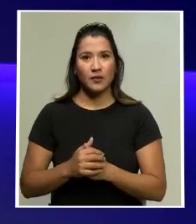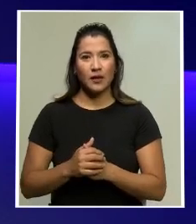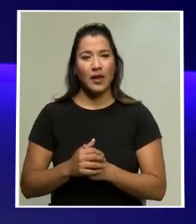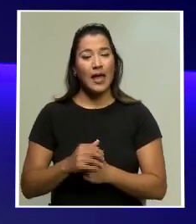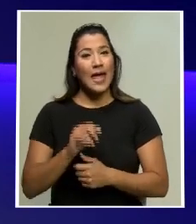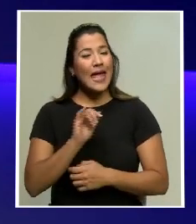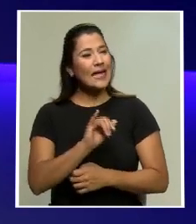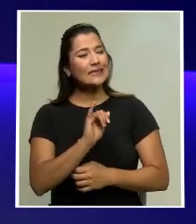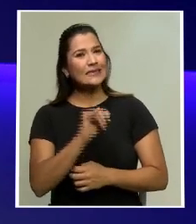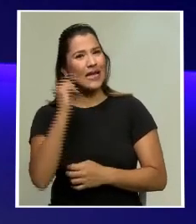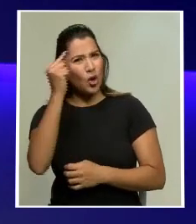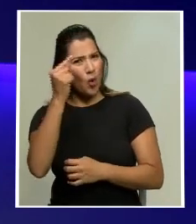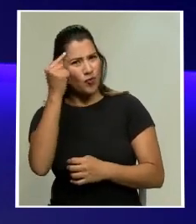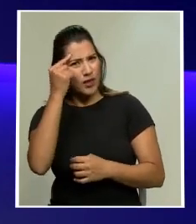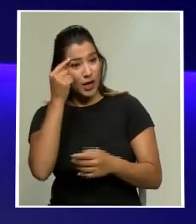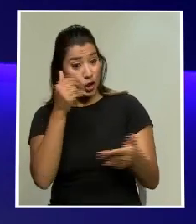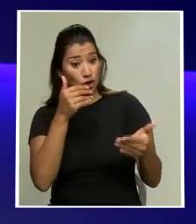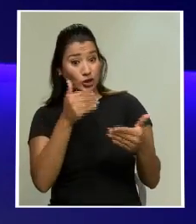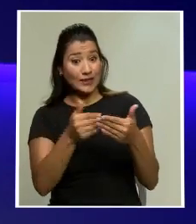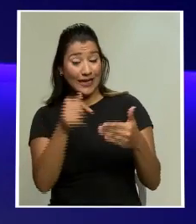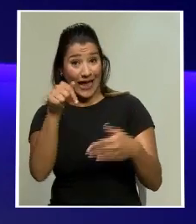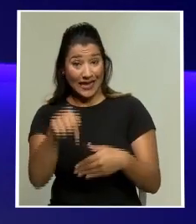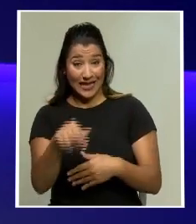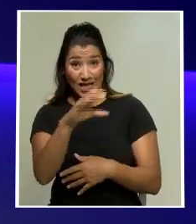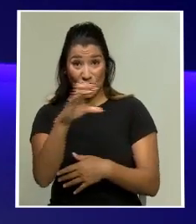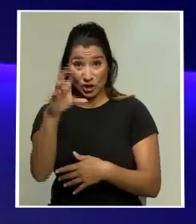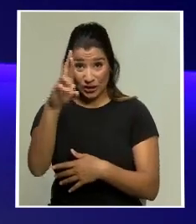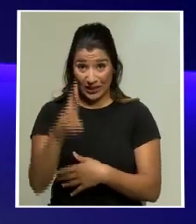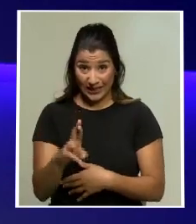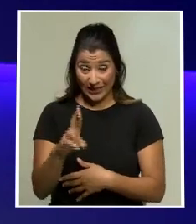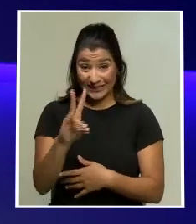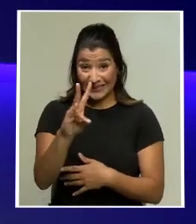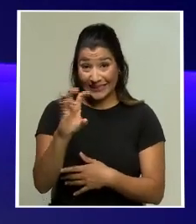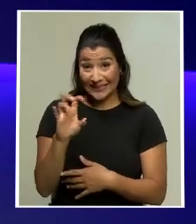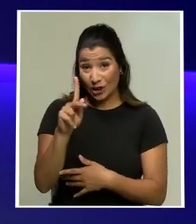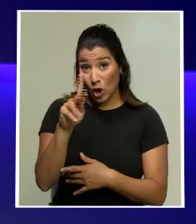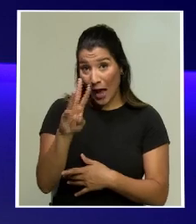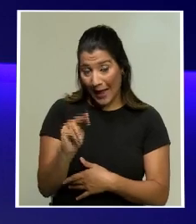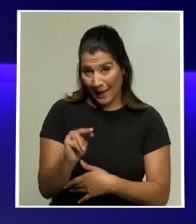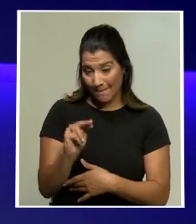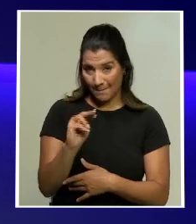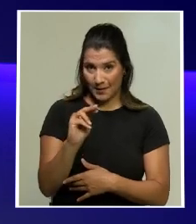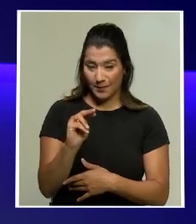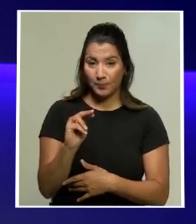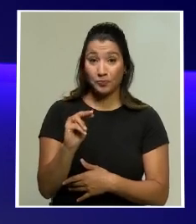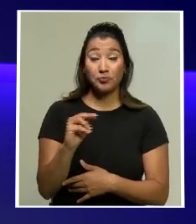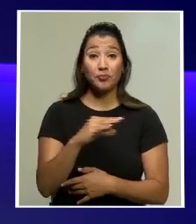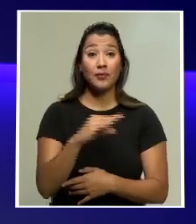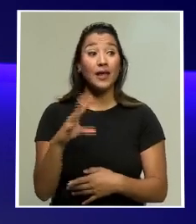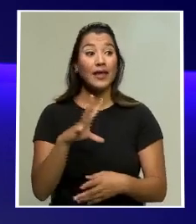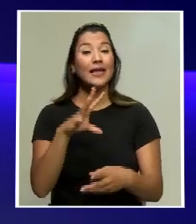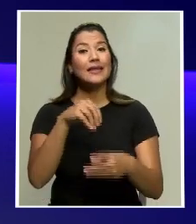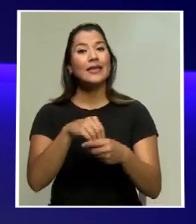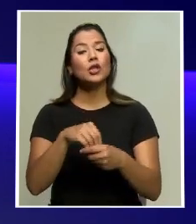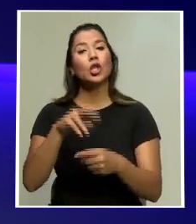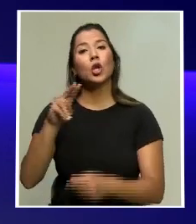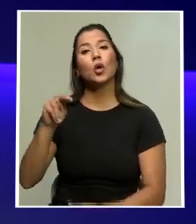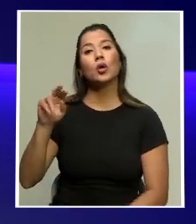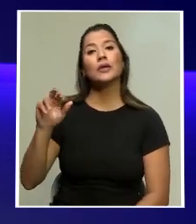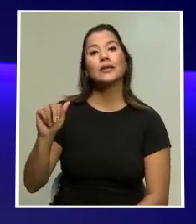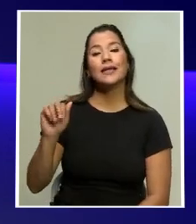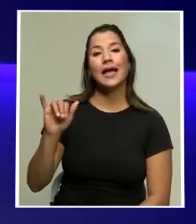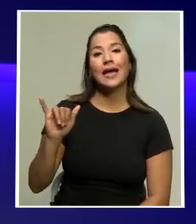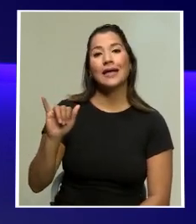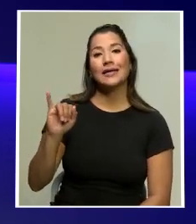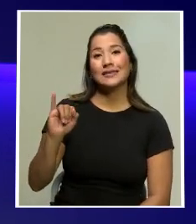muy cerca, a 700 kilómetros de distancia de San José, y pertenecen a Nayib Bukele,